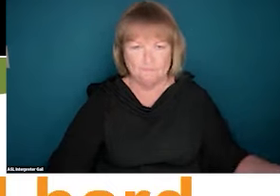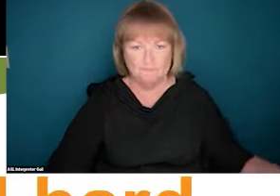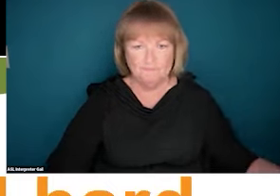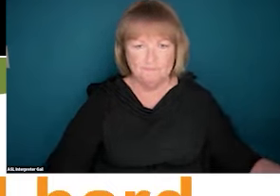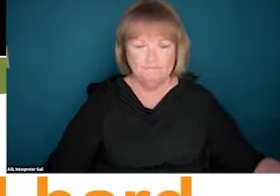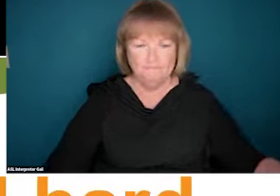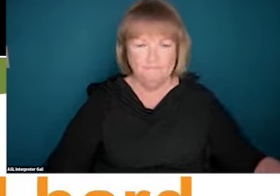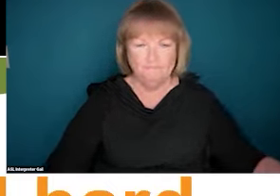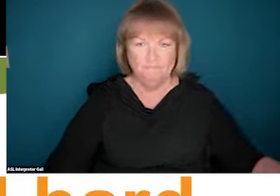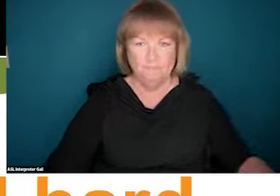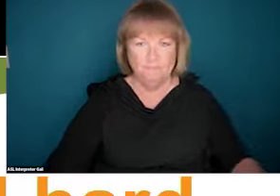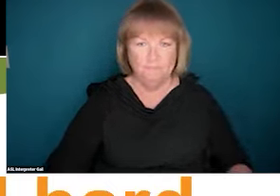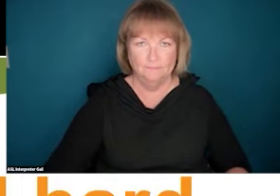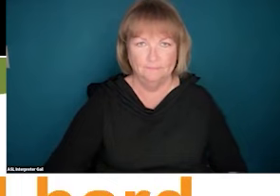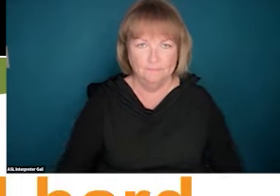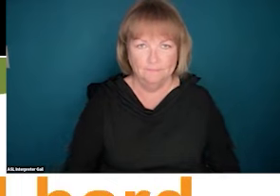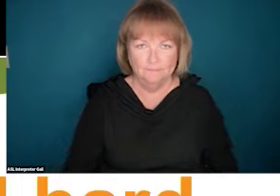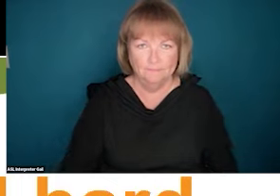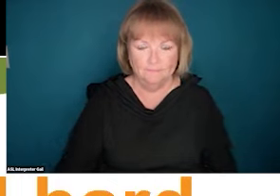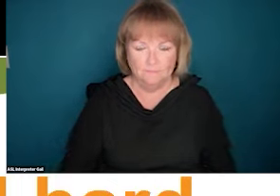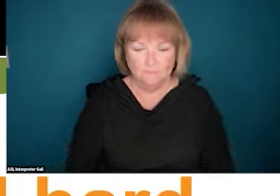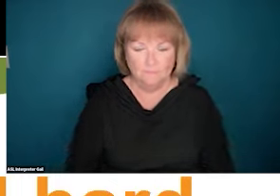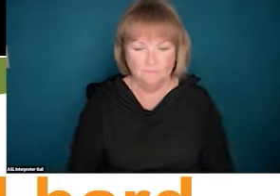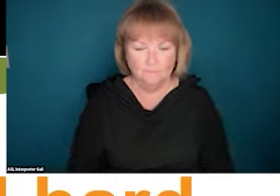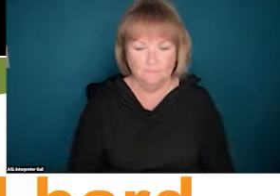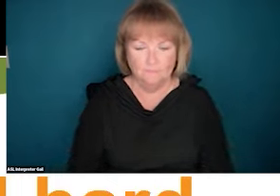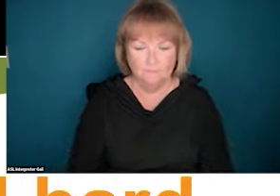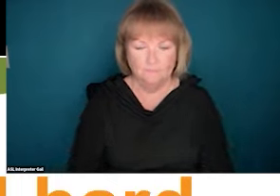este desastre de tantas cosas que están ocurriendo,